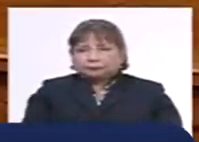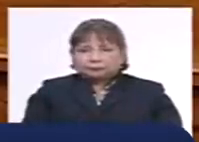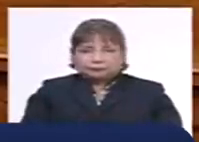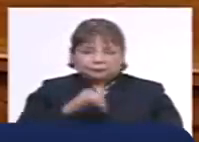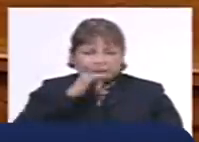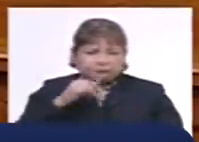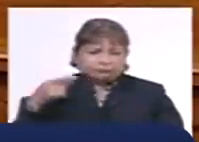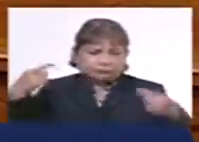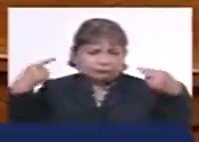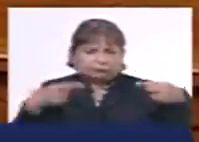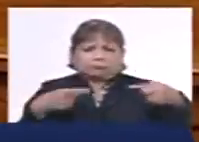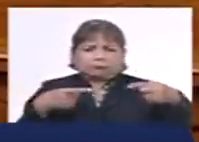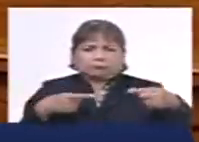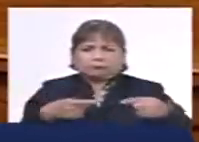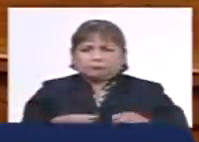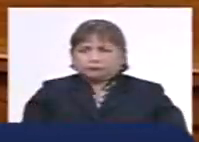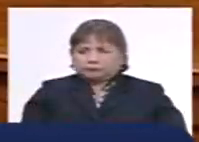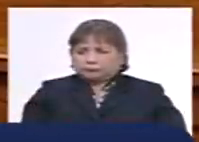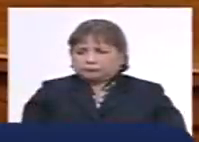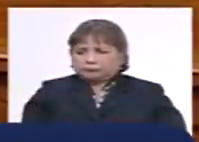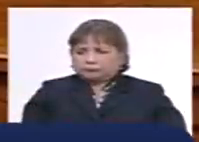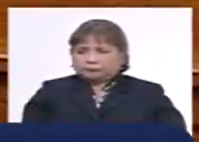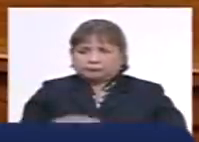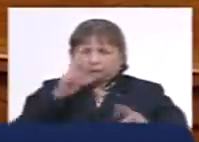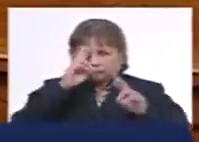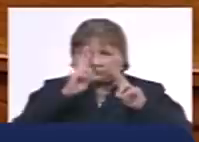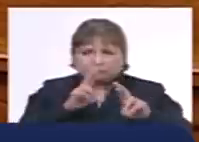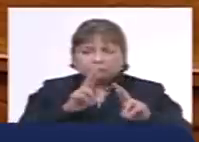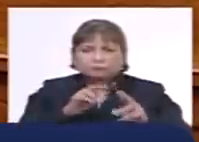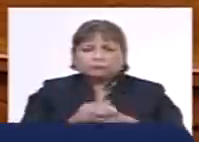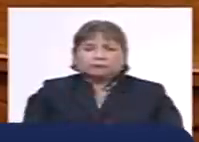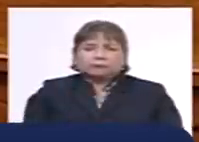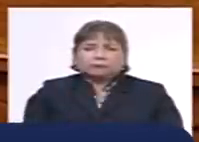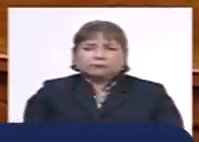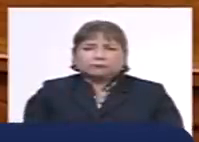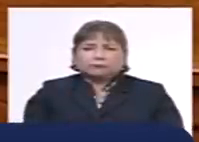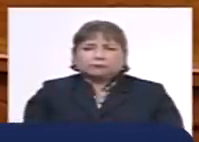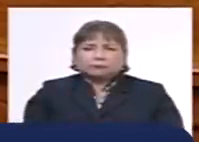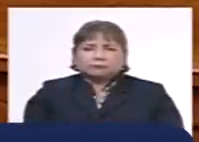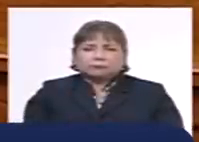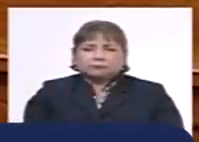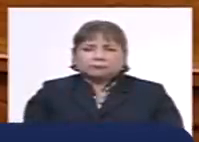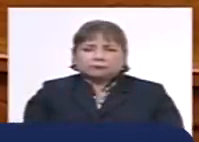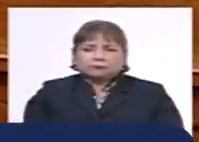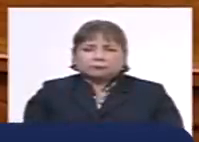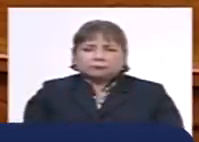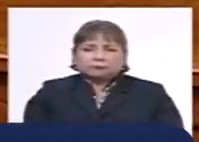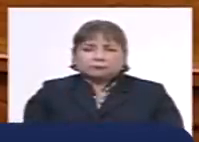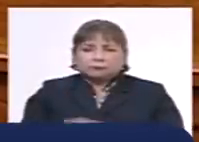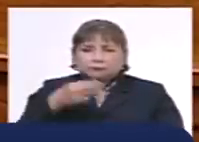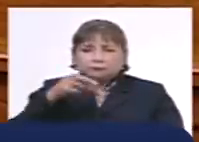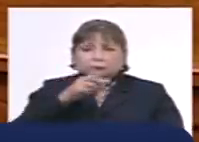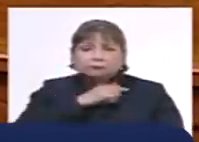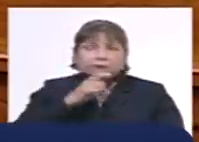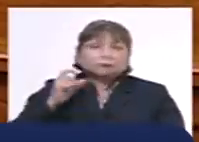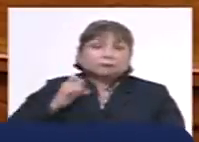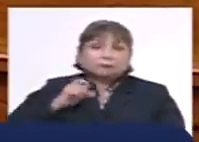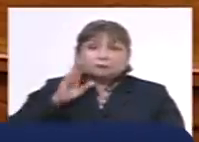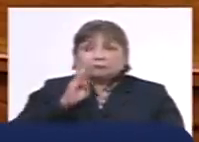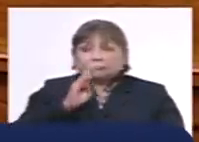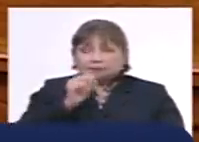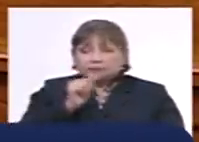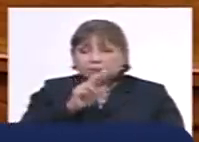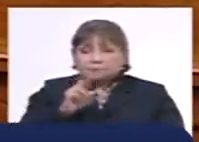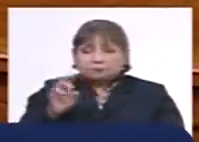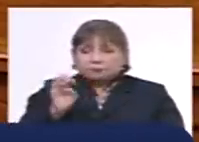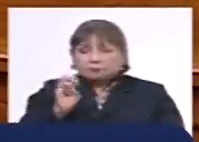soy confrontacionista, que no he respetado al padre Barreto, ¿no? Muy